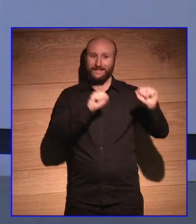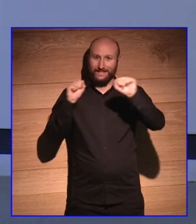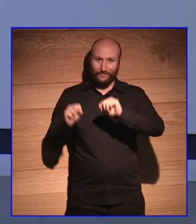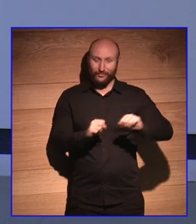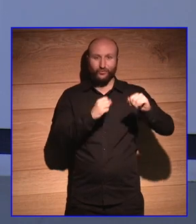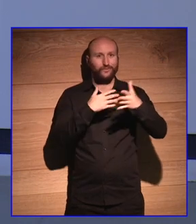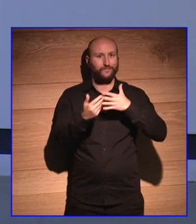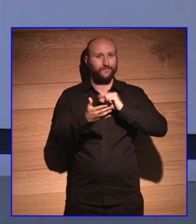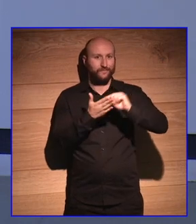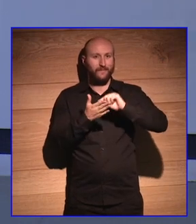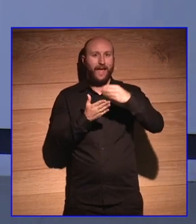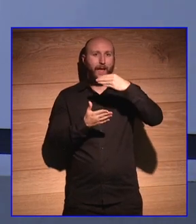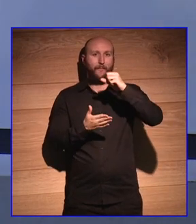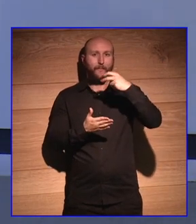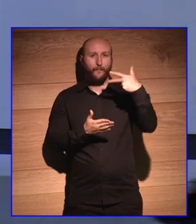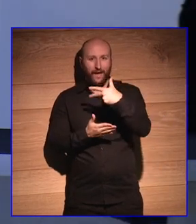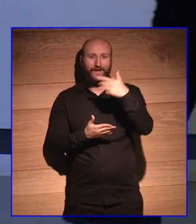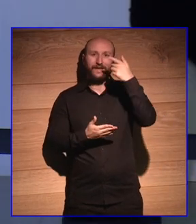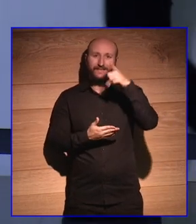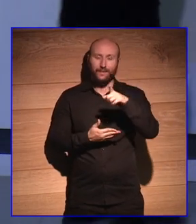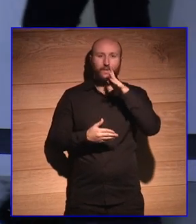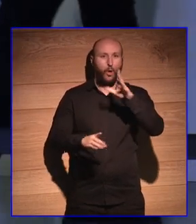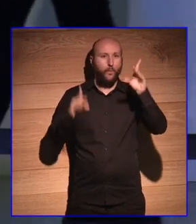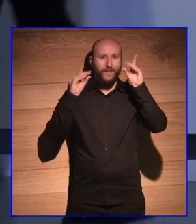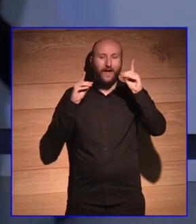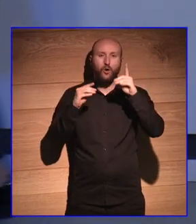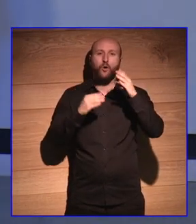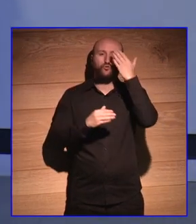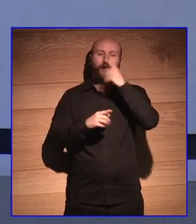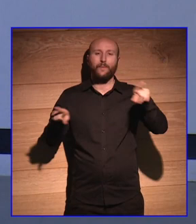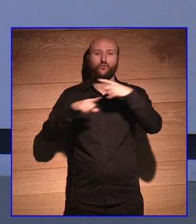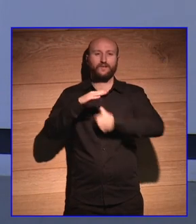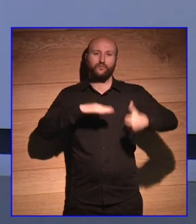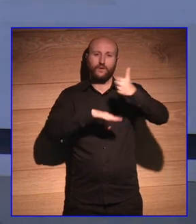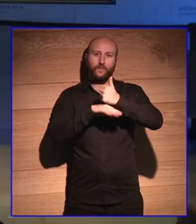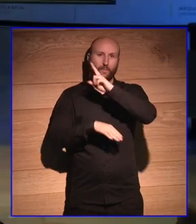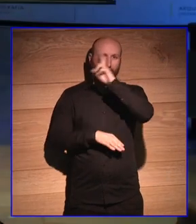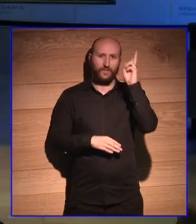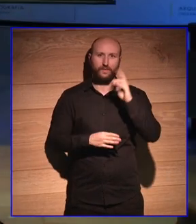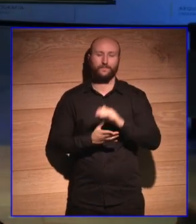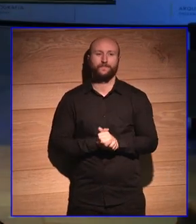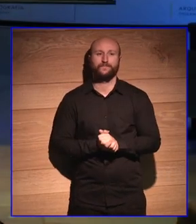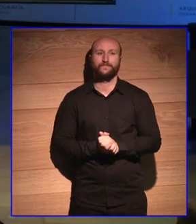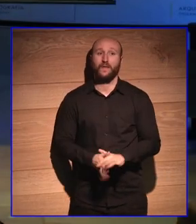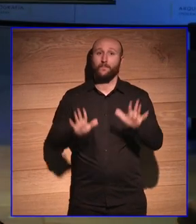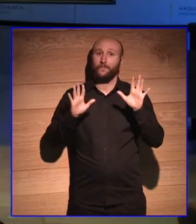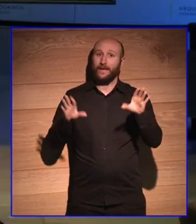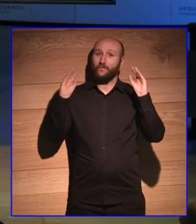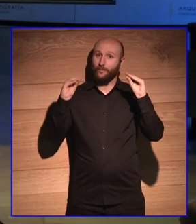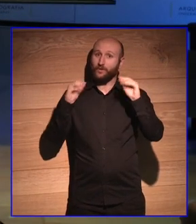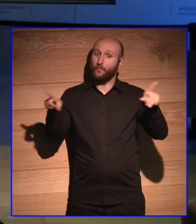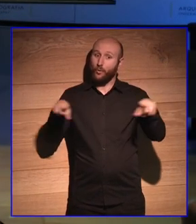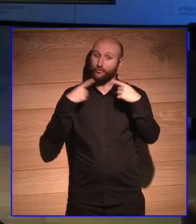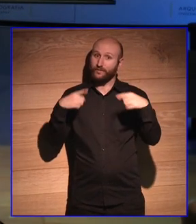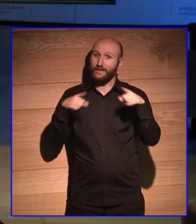compositiva wagneriana y pedagogo de referencia del conservatorio madrileño pero la formación musical no fue la única ocupación